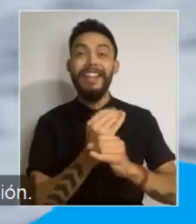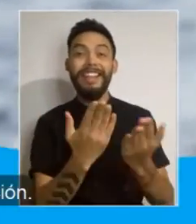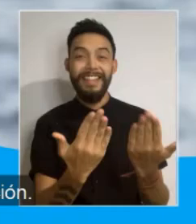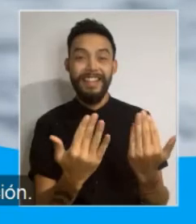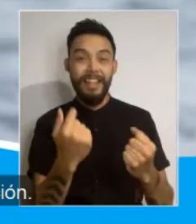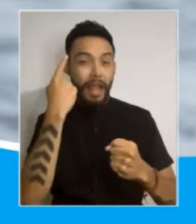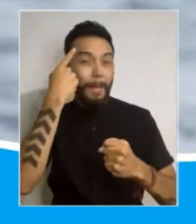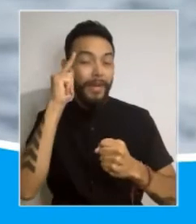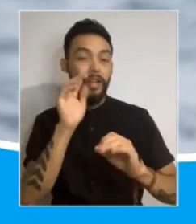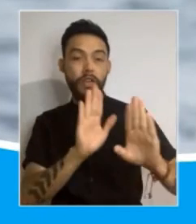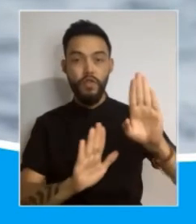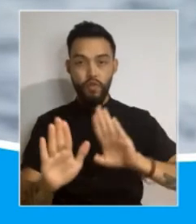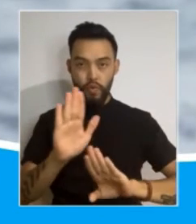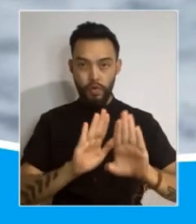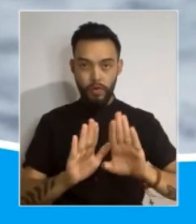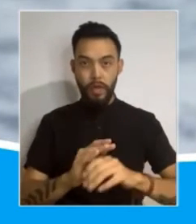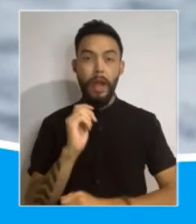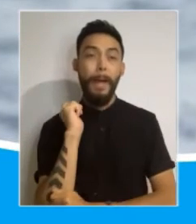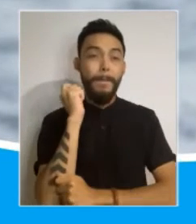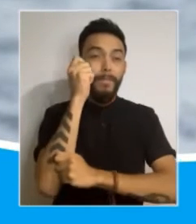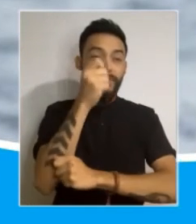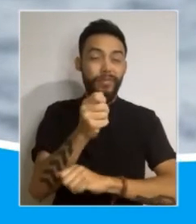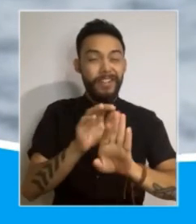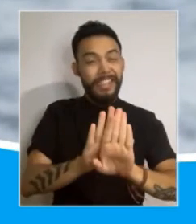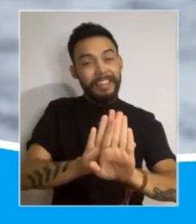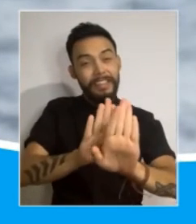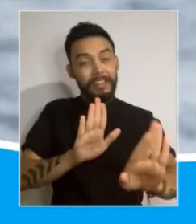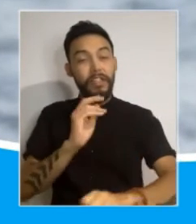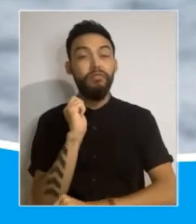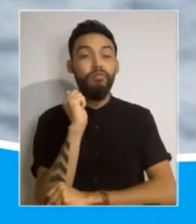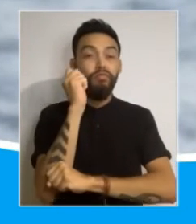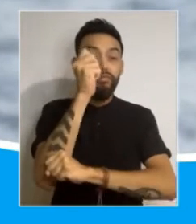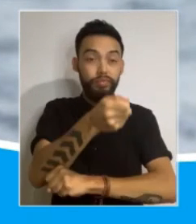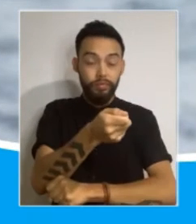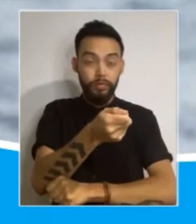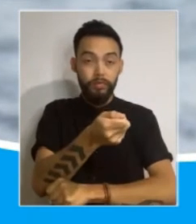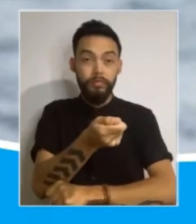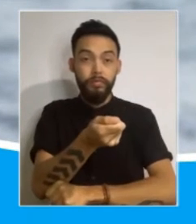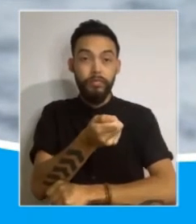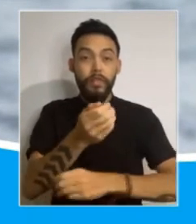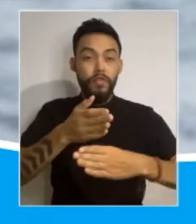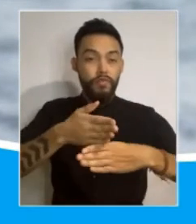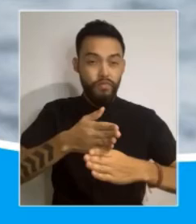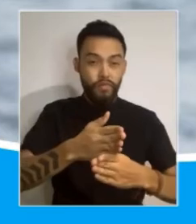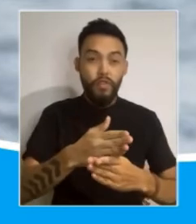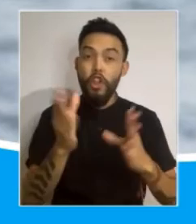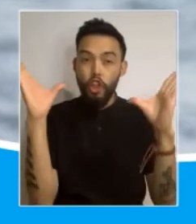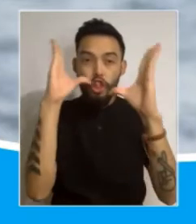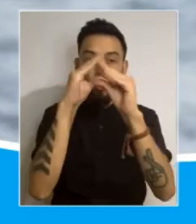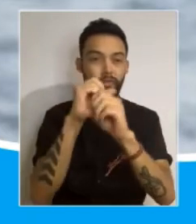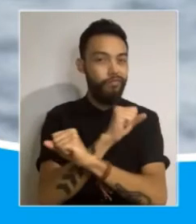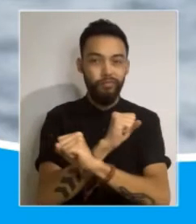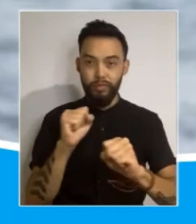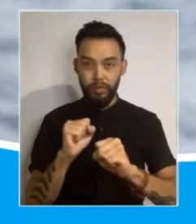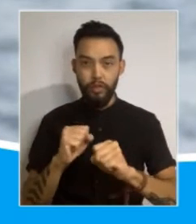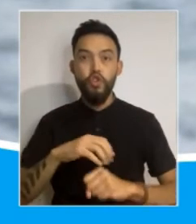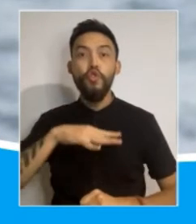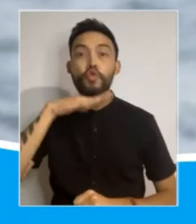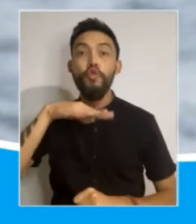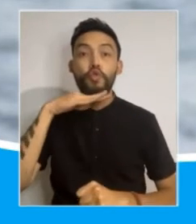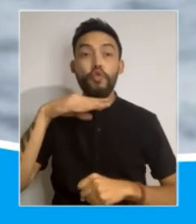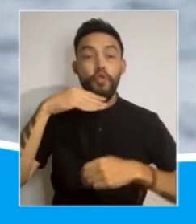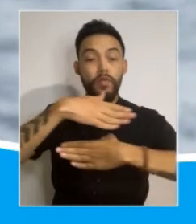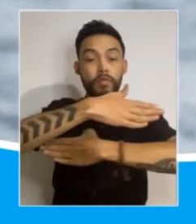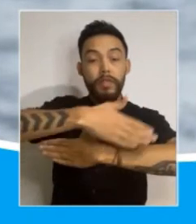conservación. En la pesca se evita capturarlas realizando calado o pesca nocturna, usando